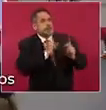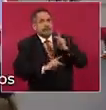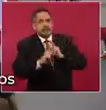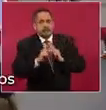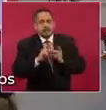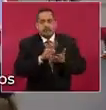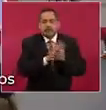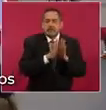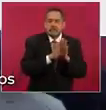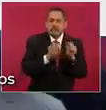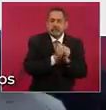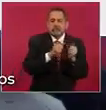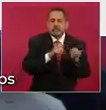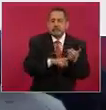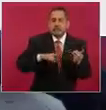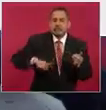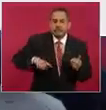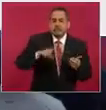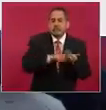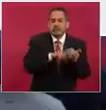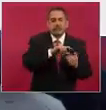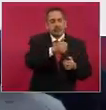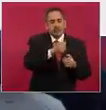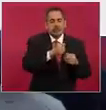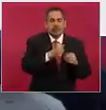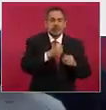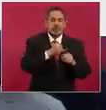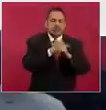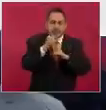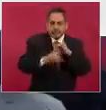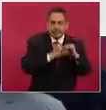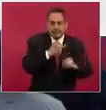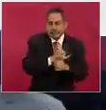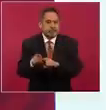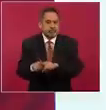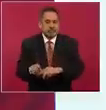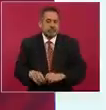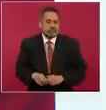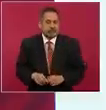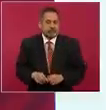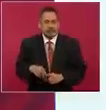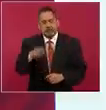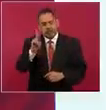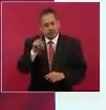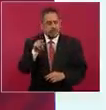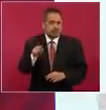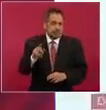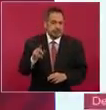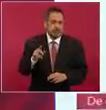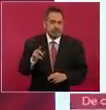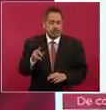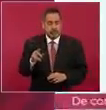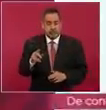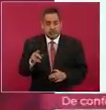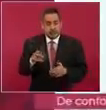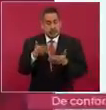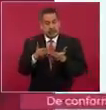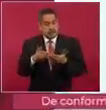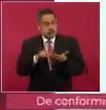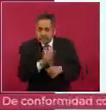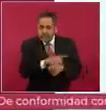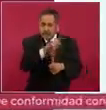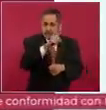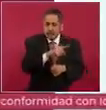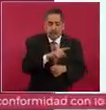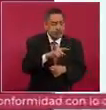complicidad con gobiernos y organismos financieros internacionales sin embargo ahora esos mismos